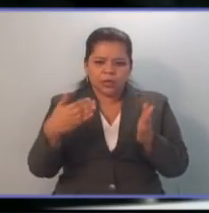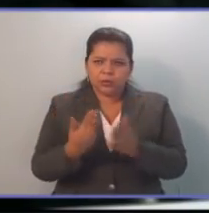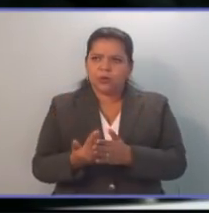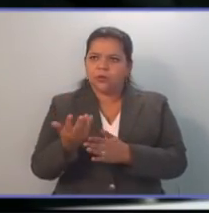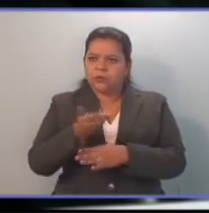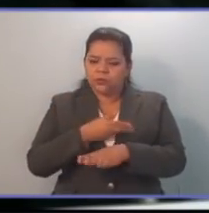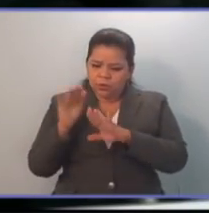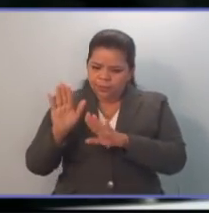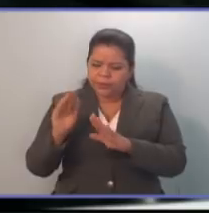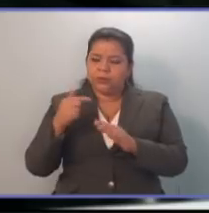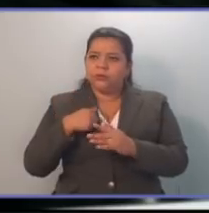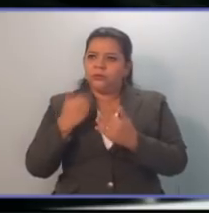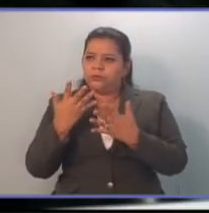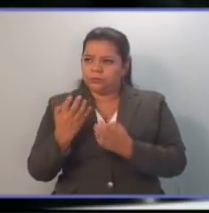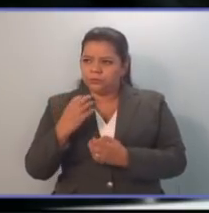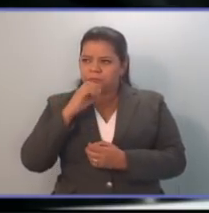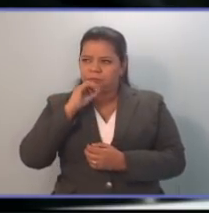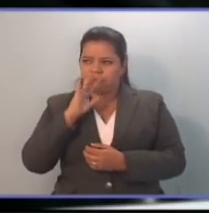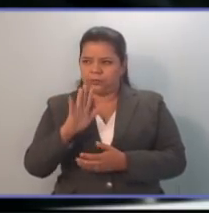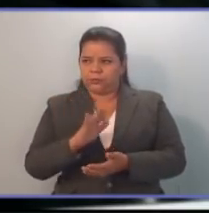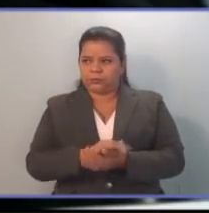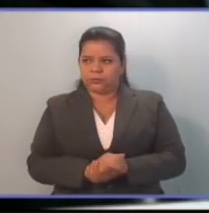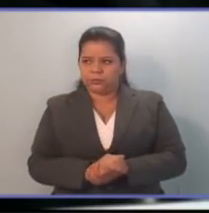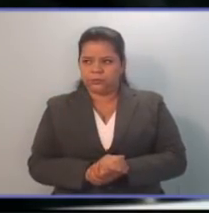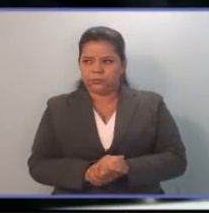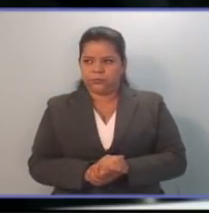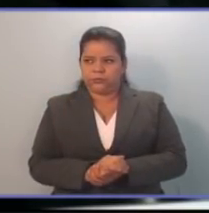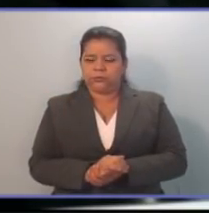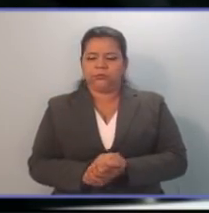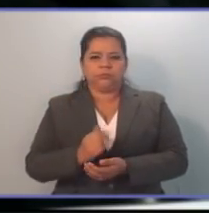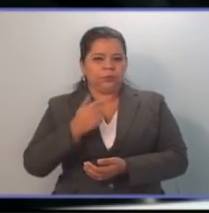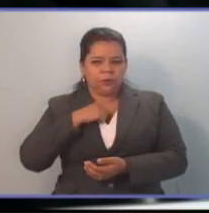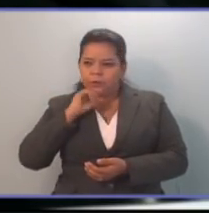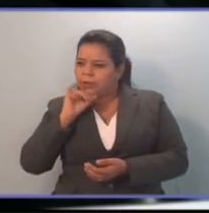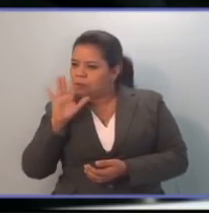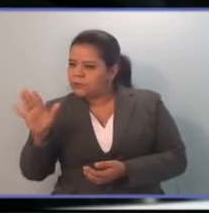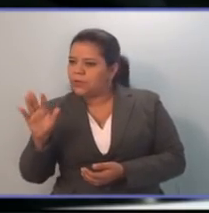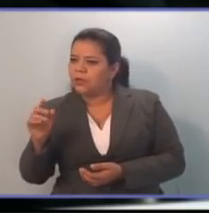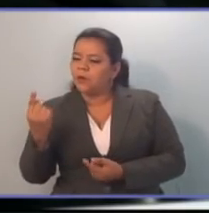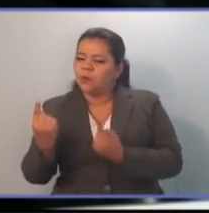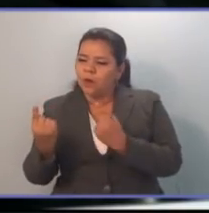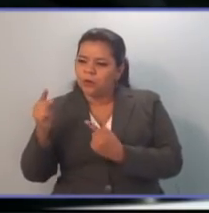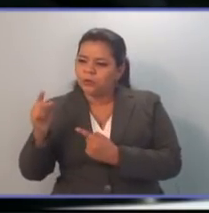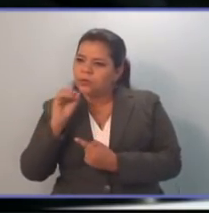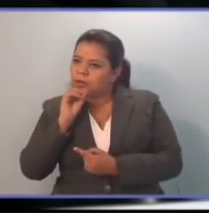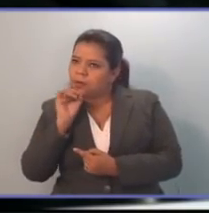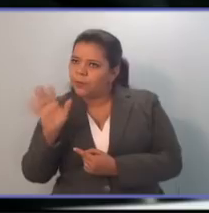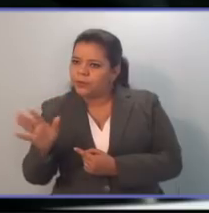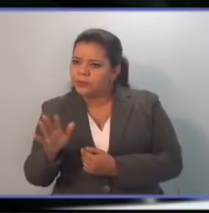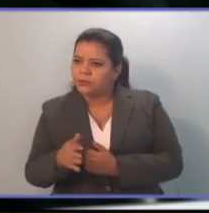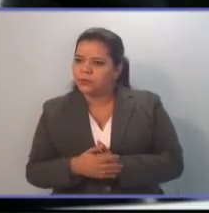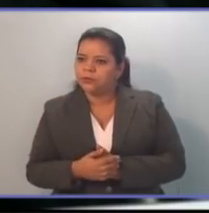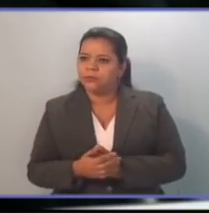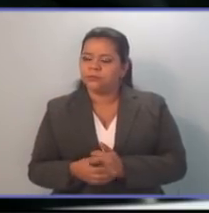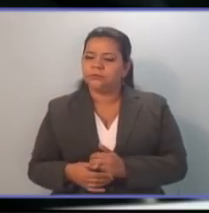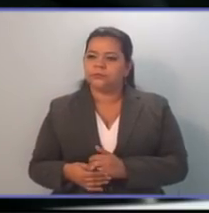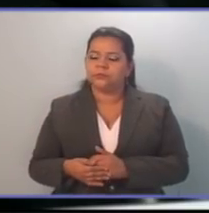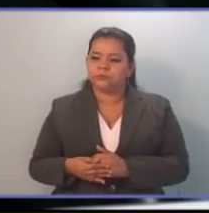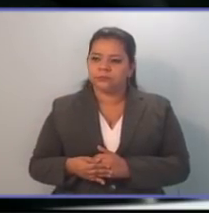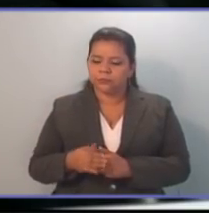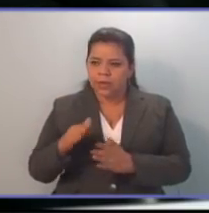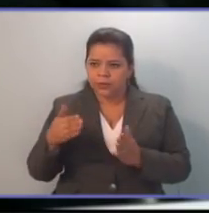respeto, por lo que voy a medio. No, yo le voy a decir cuál va a contestar. Una ciudadana